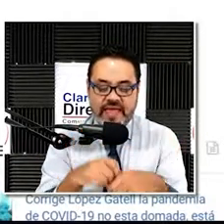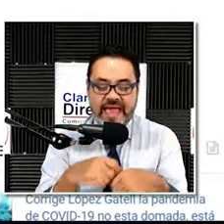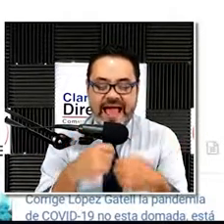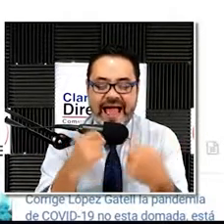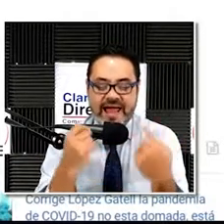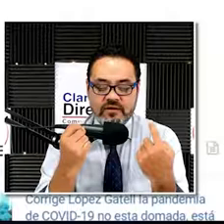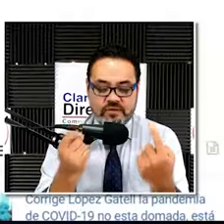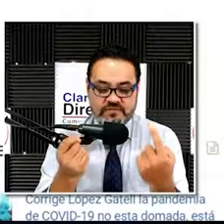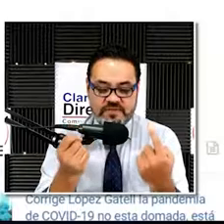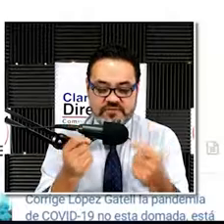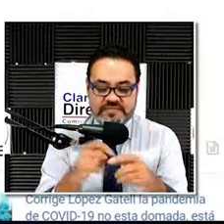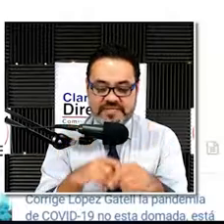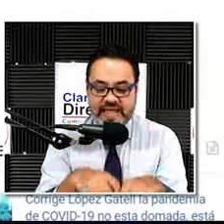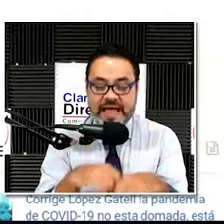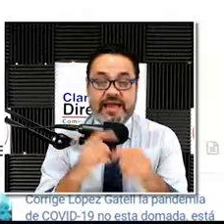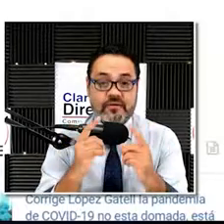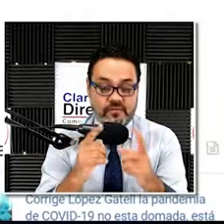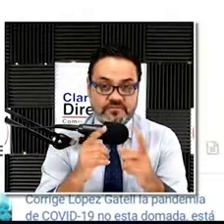que